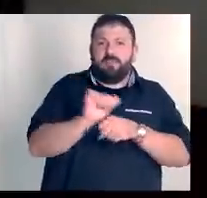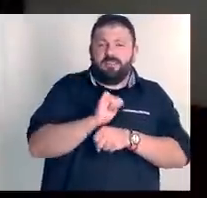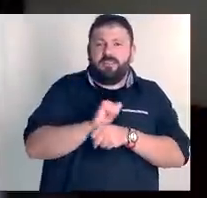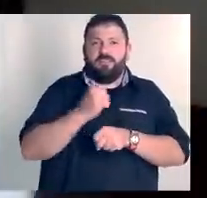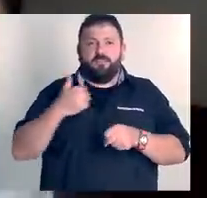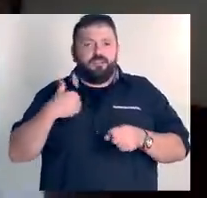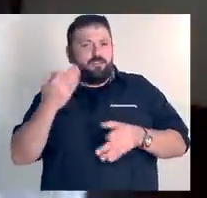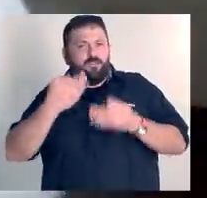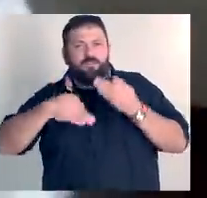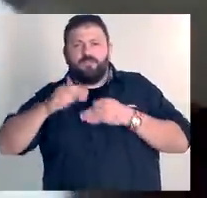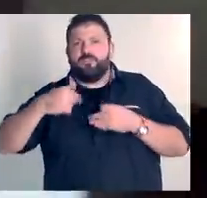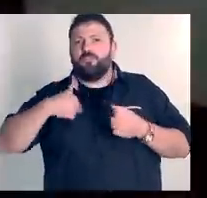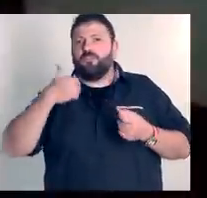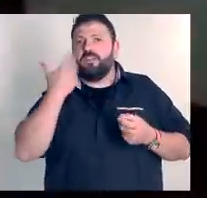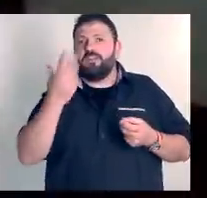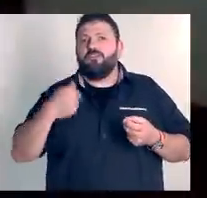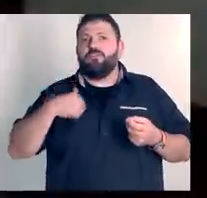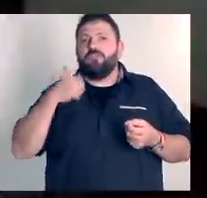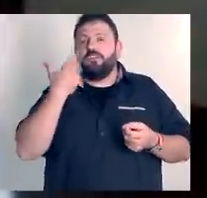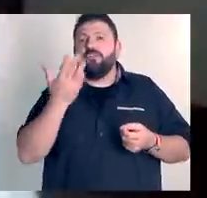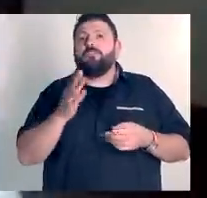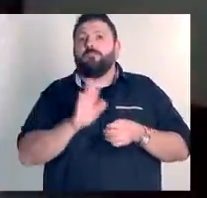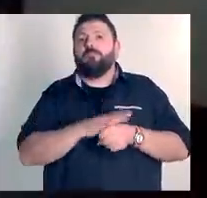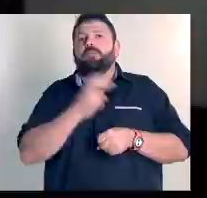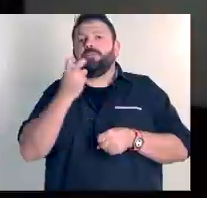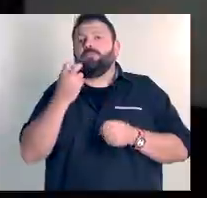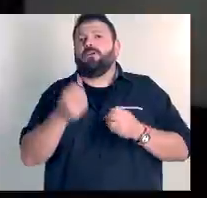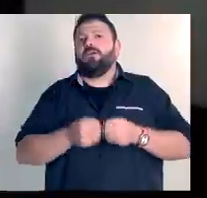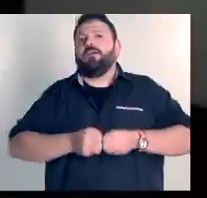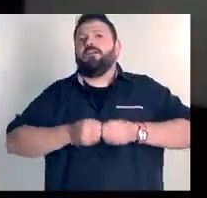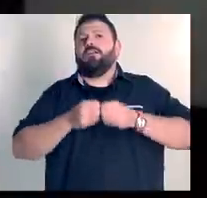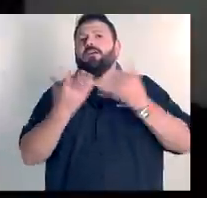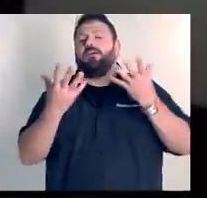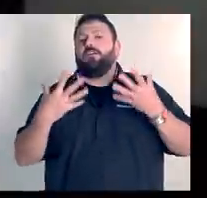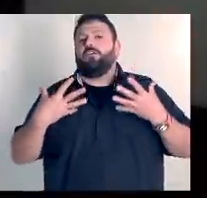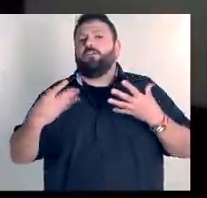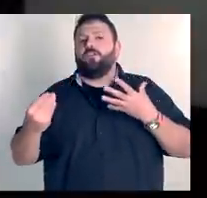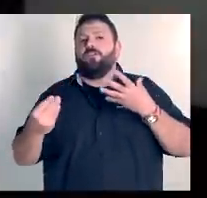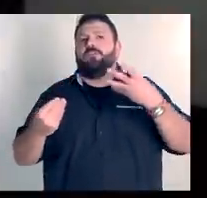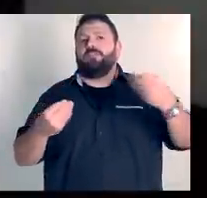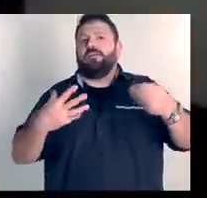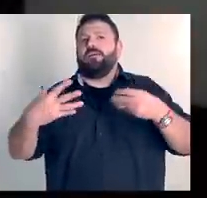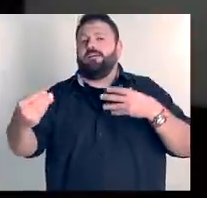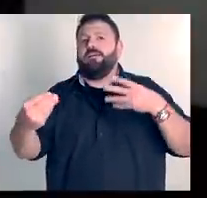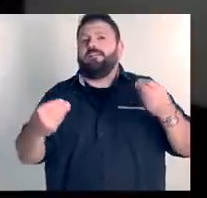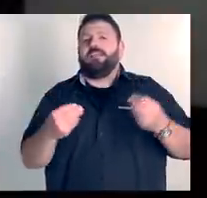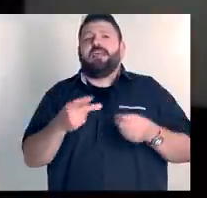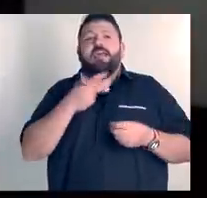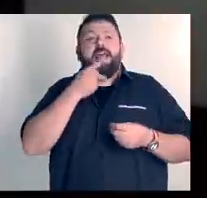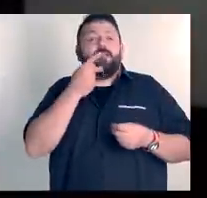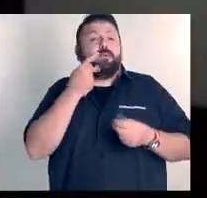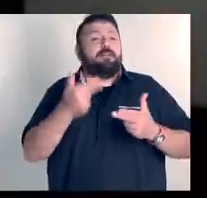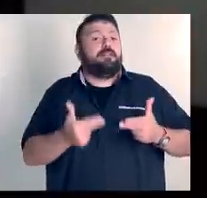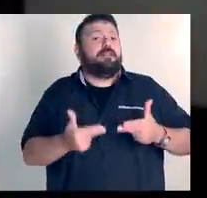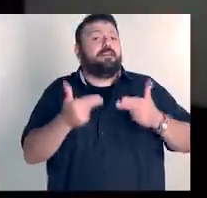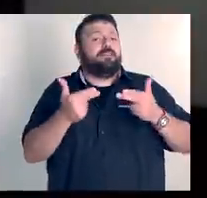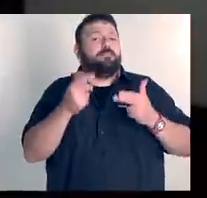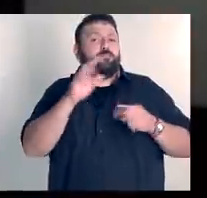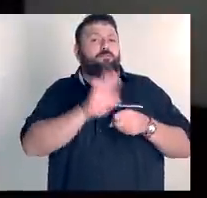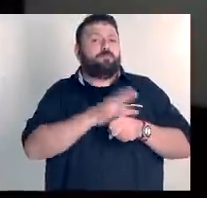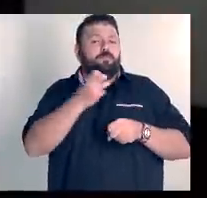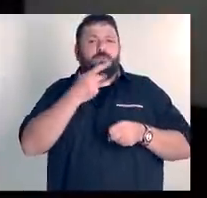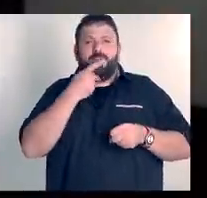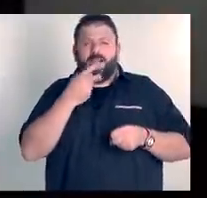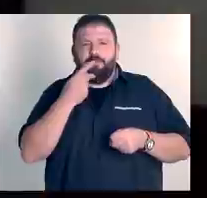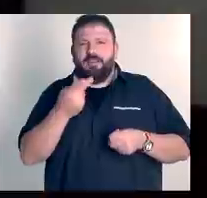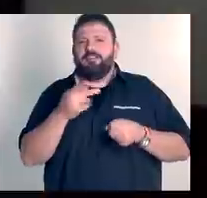que yo quiero, y eso obviamente contagia. Entonces, compartir el negocio no es hablarle de entrada de los productos